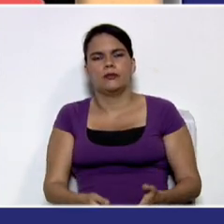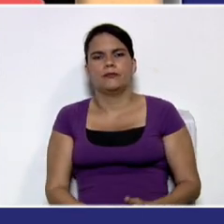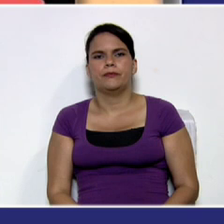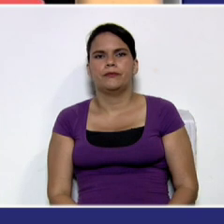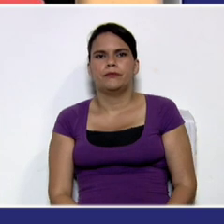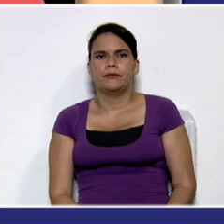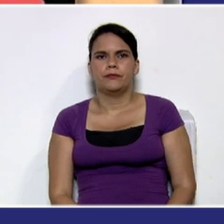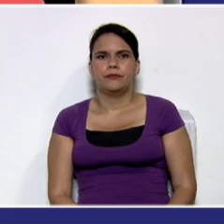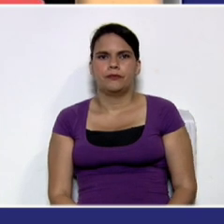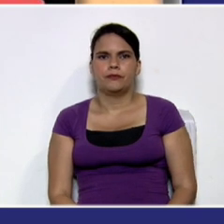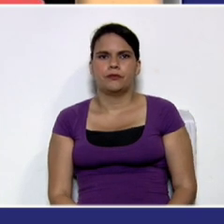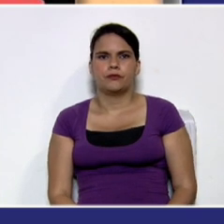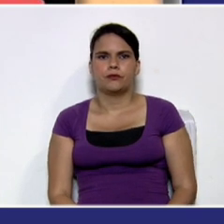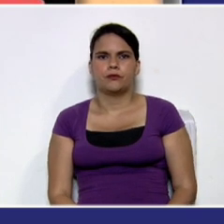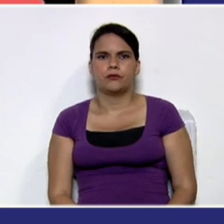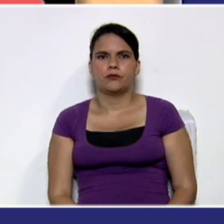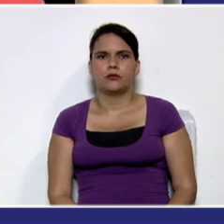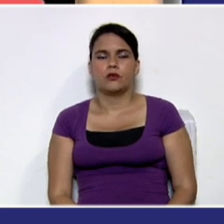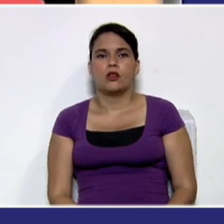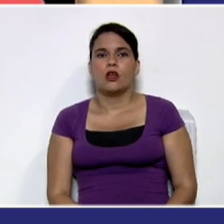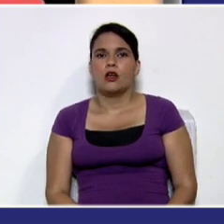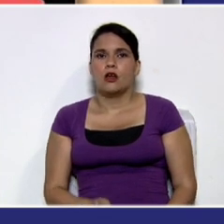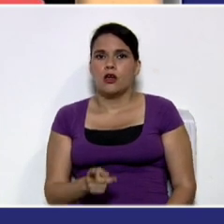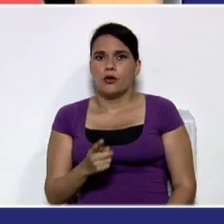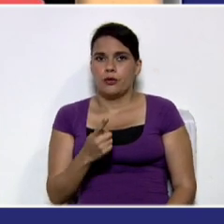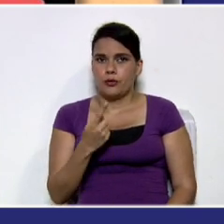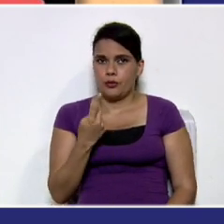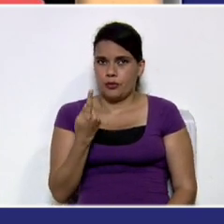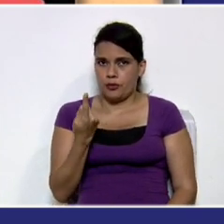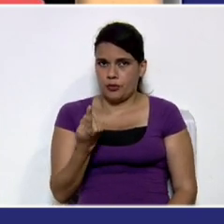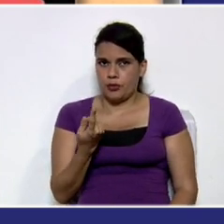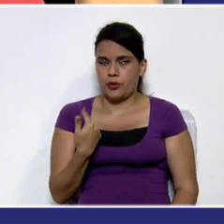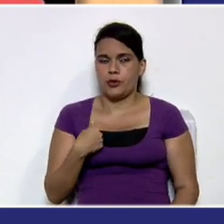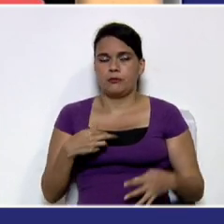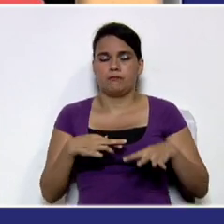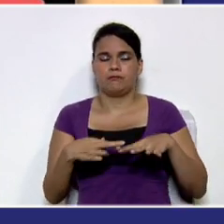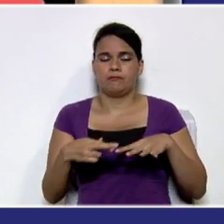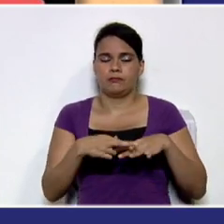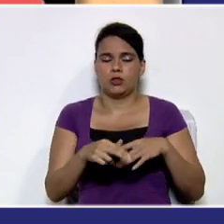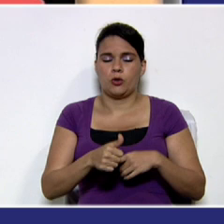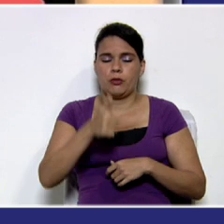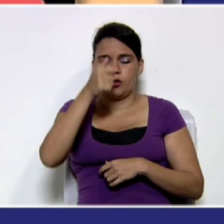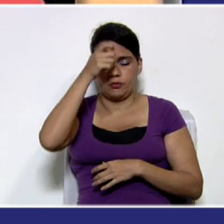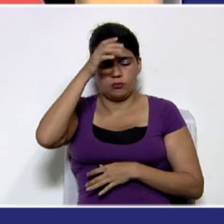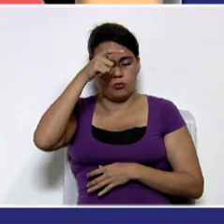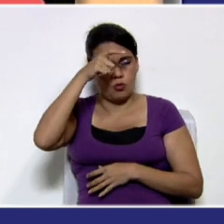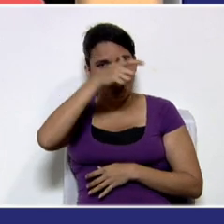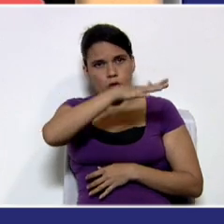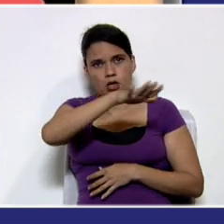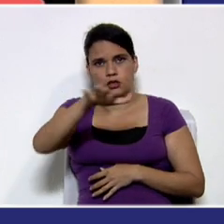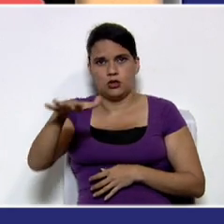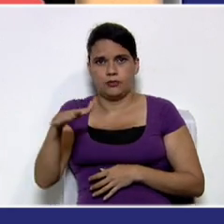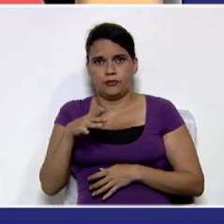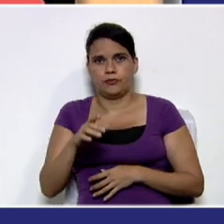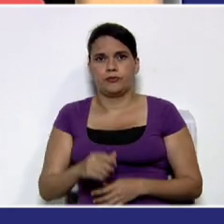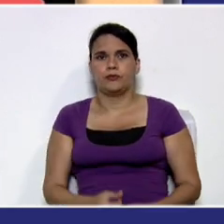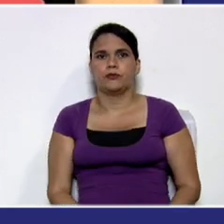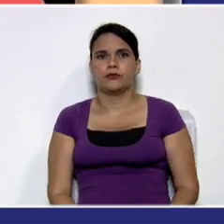4.323.467. Es una de las regiones también con mayor población. Y nuestra región